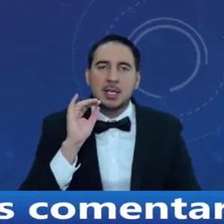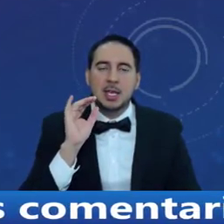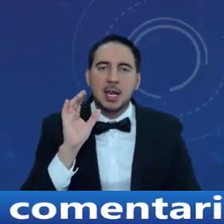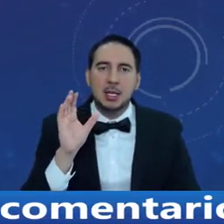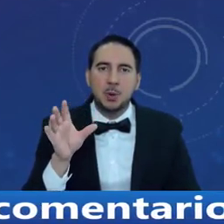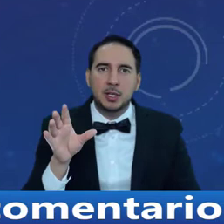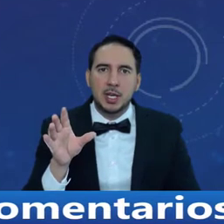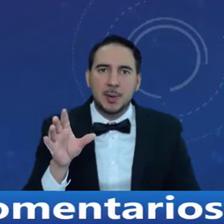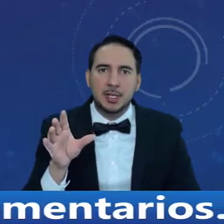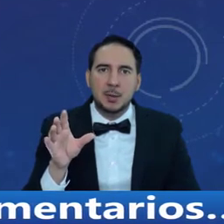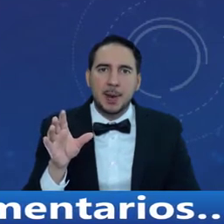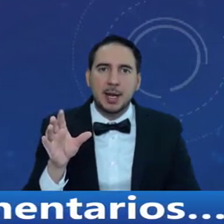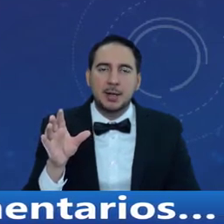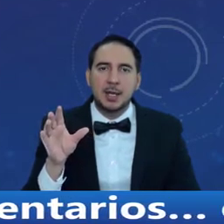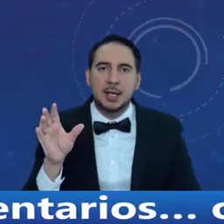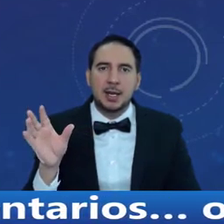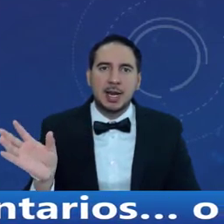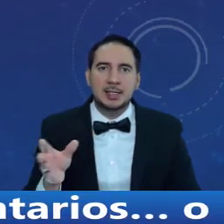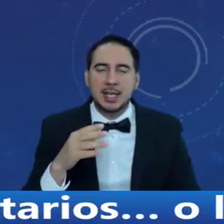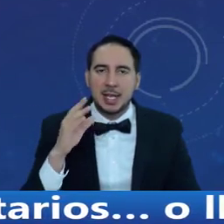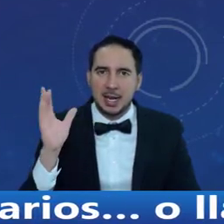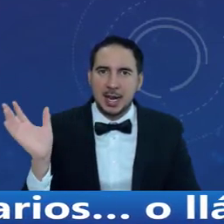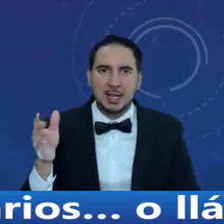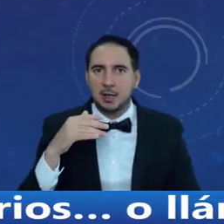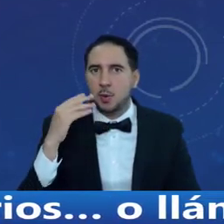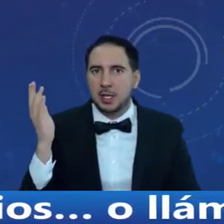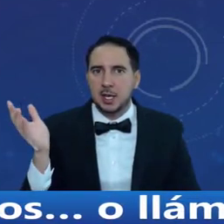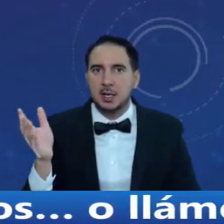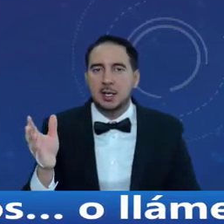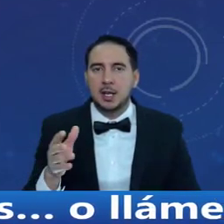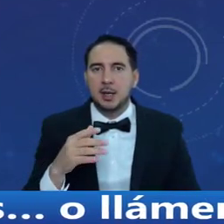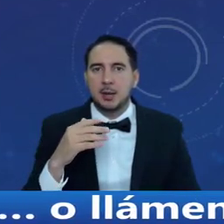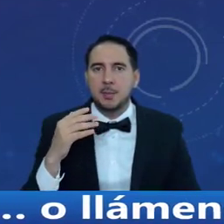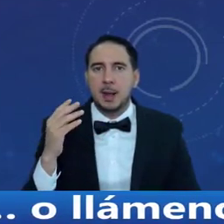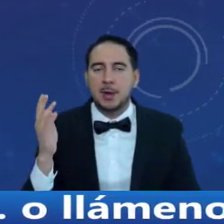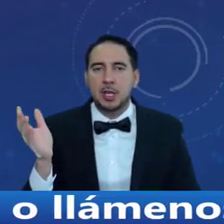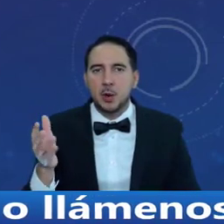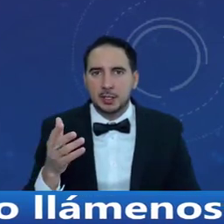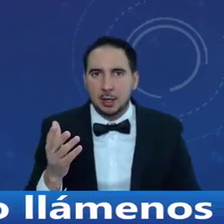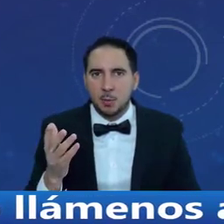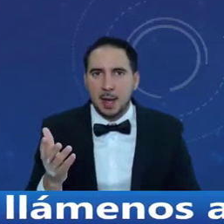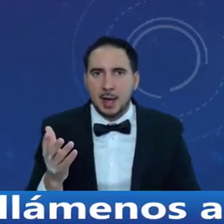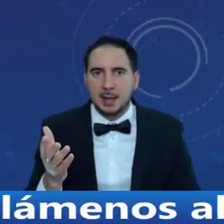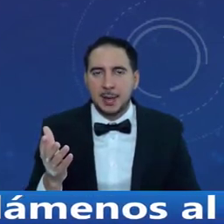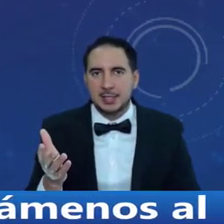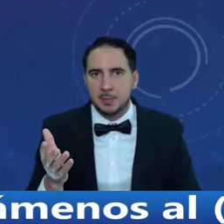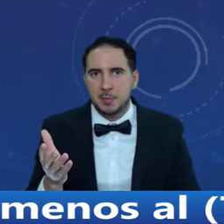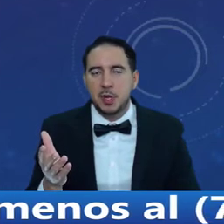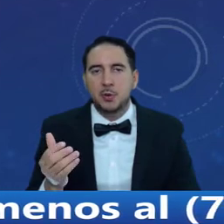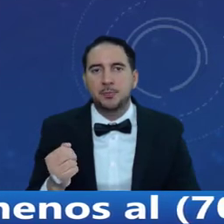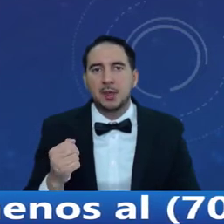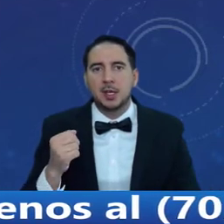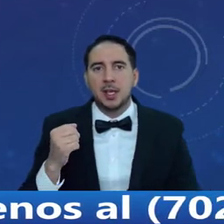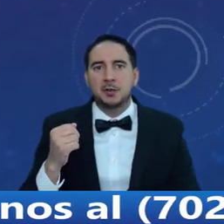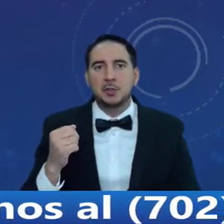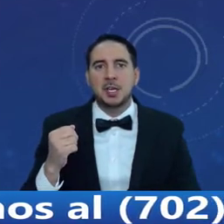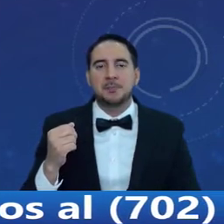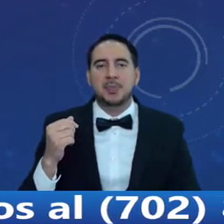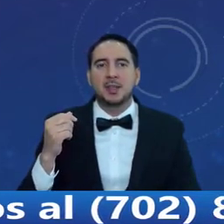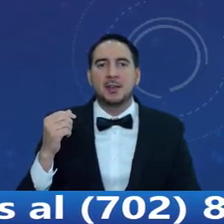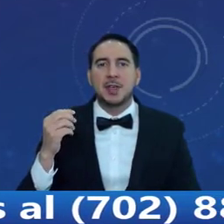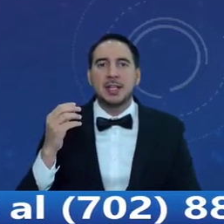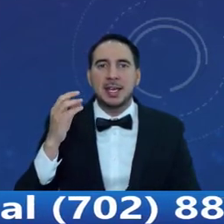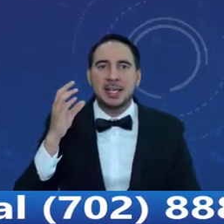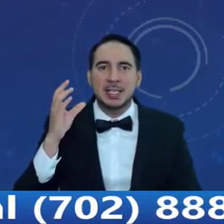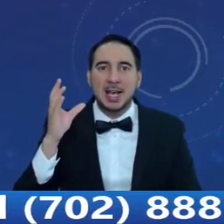Nevada. Y el libro que tiene que aprenderse para Real Estate en general. Que en cualquier, la mayoría de los estados va a ser el mismo libro. Entonces,